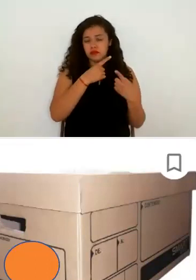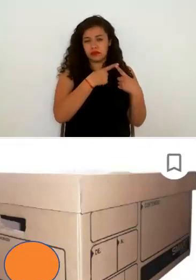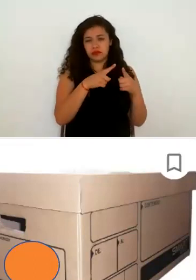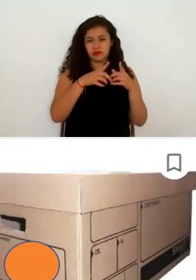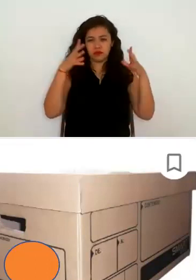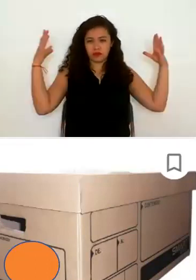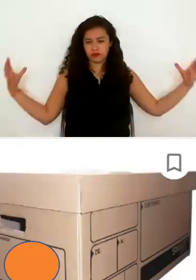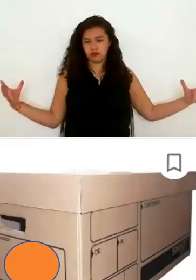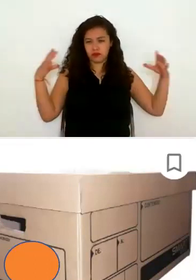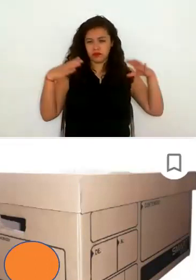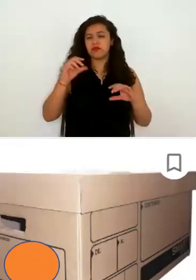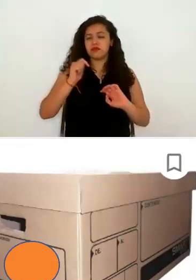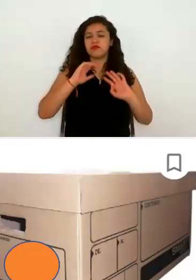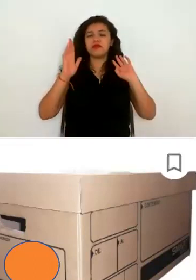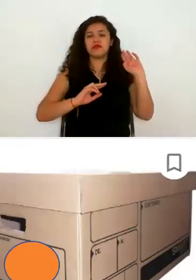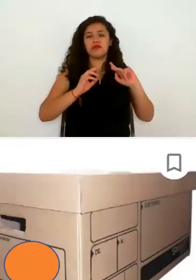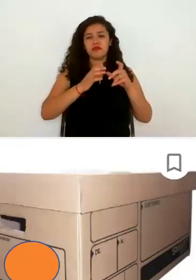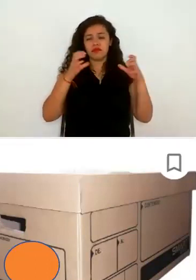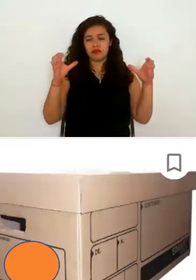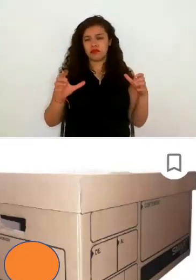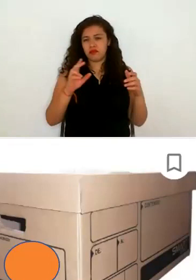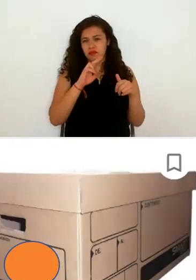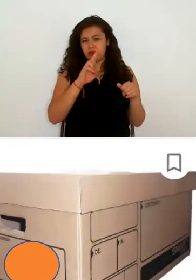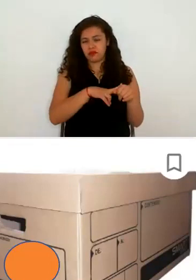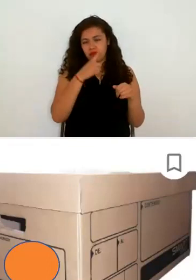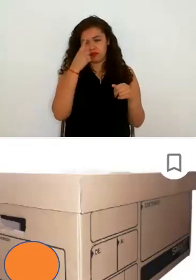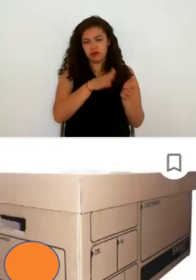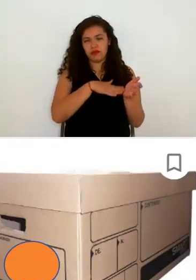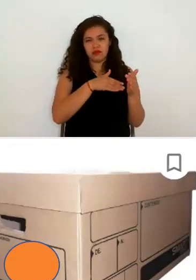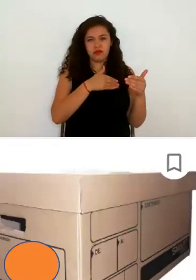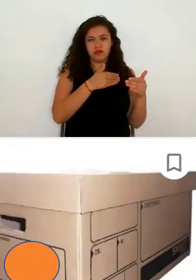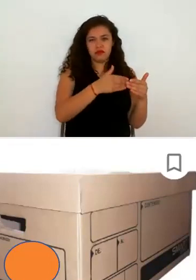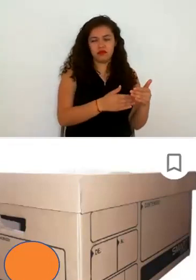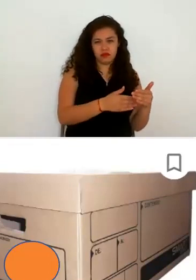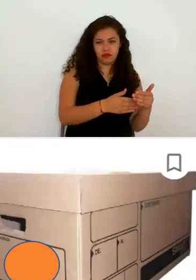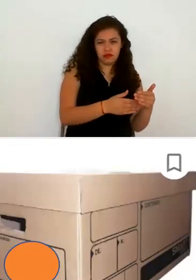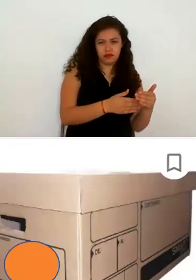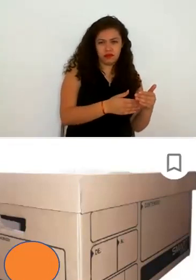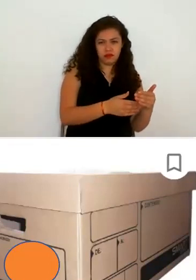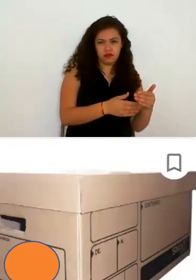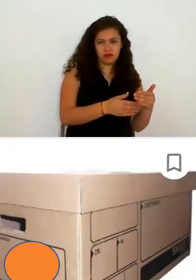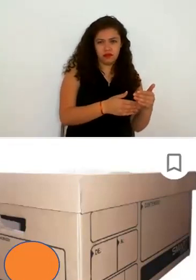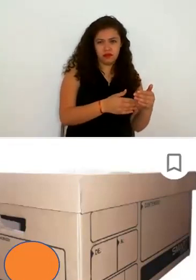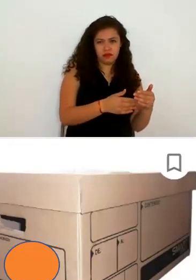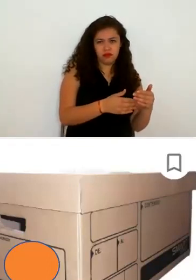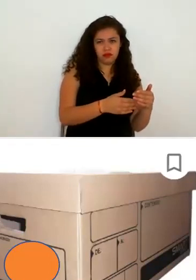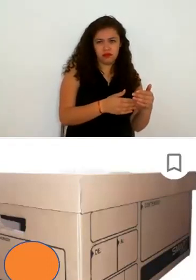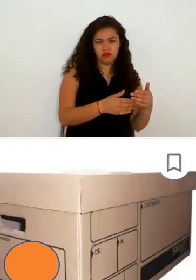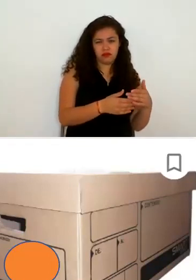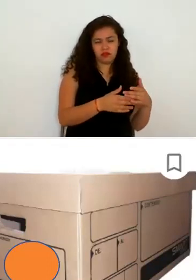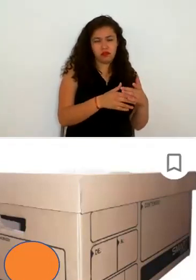ya estandarizadas y tanto para expedientes en tamaño oficio como expedientes en tamaño